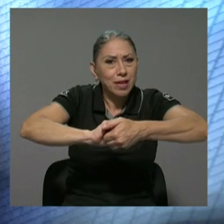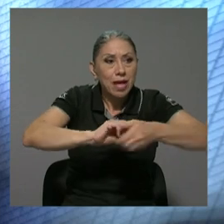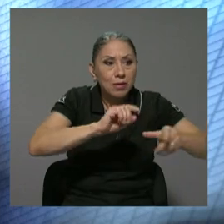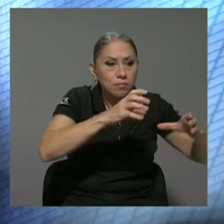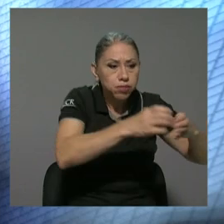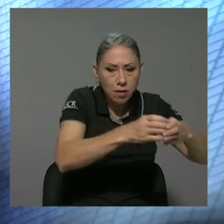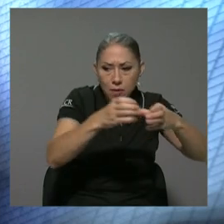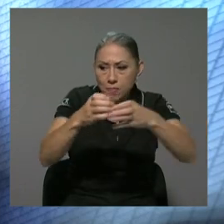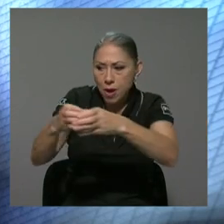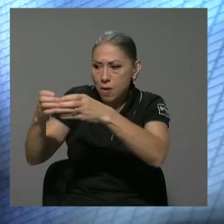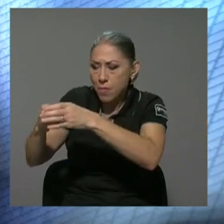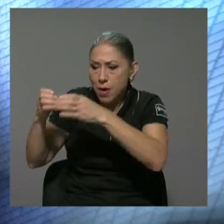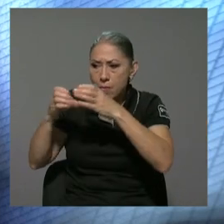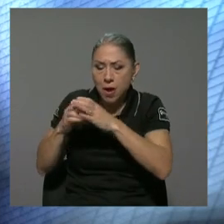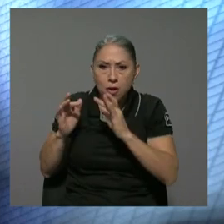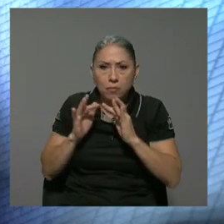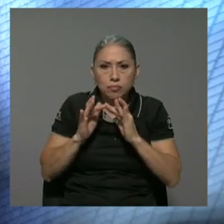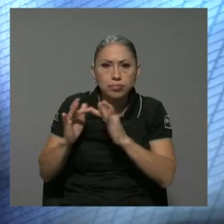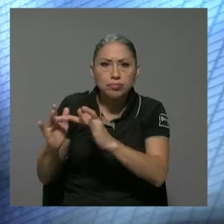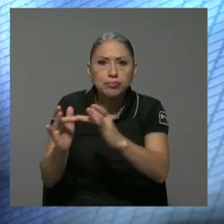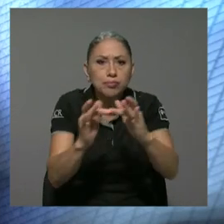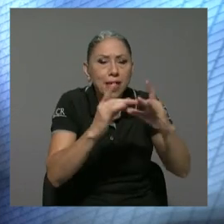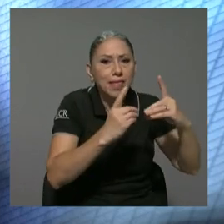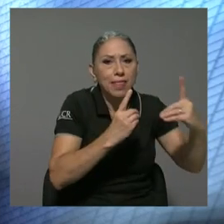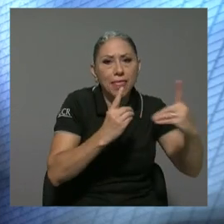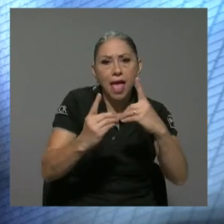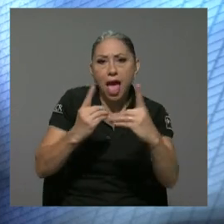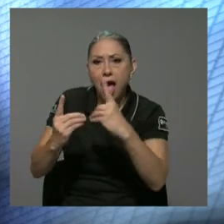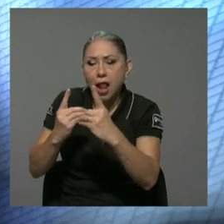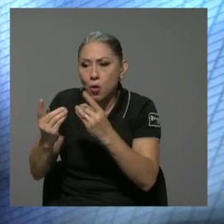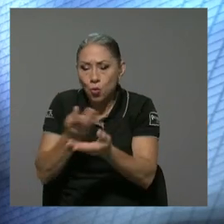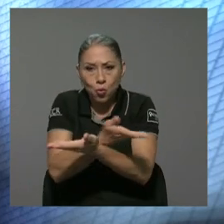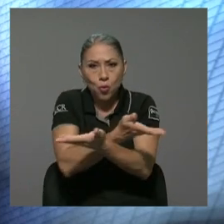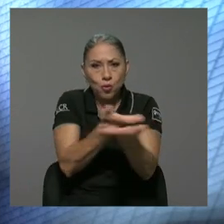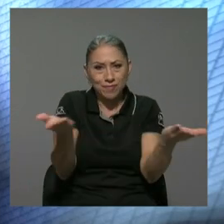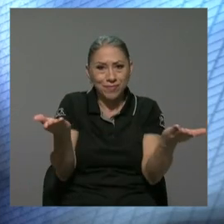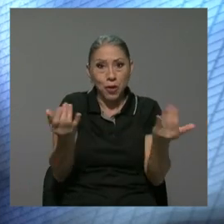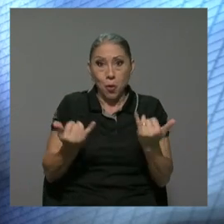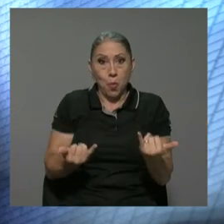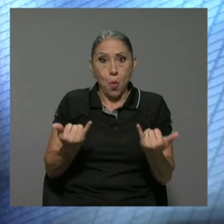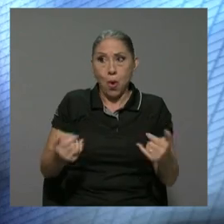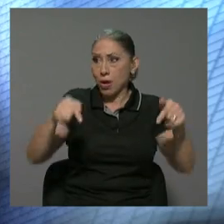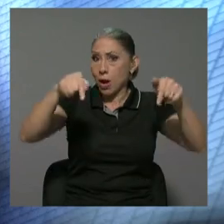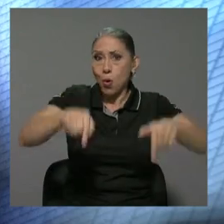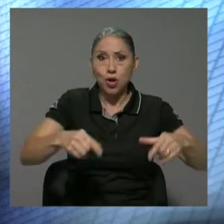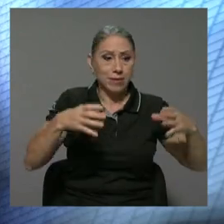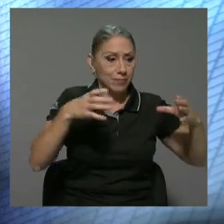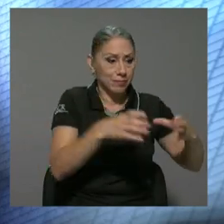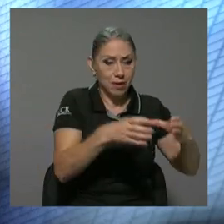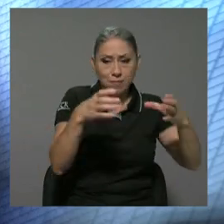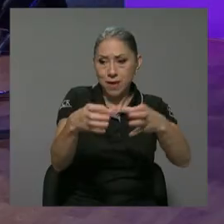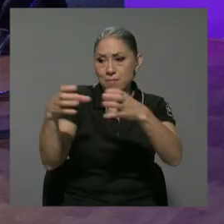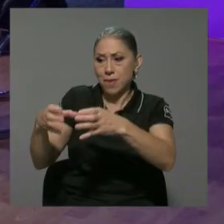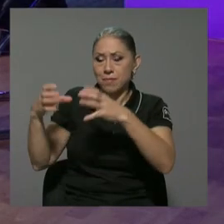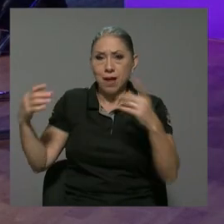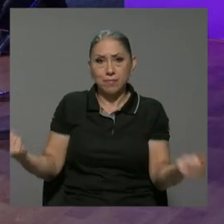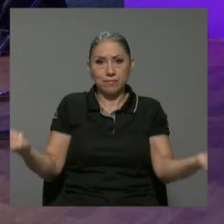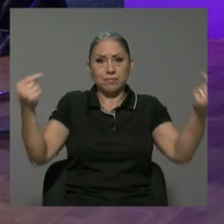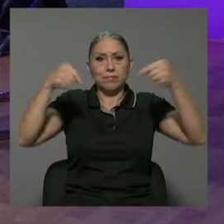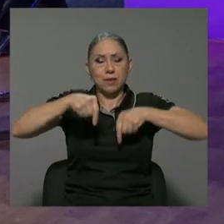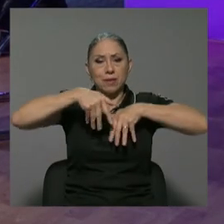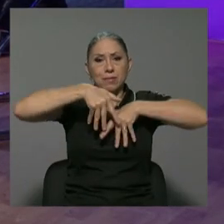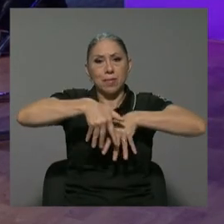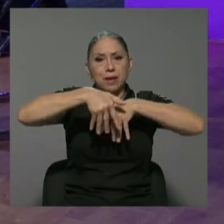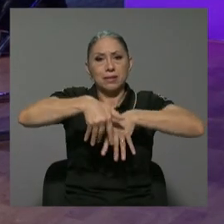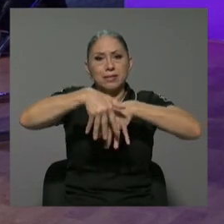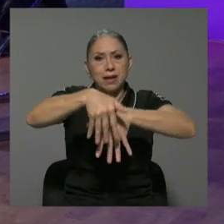sectores, como lo es justamente los sectores que están convocando hoy a esta marcha, que si bien son sectores de la